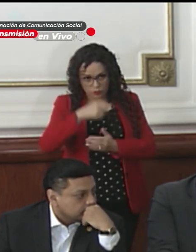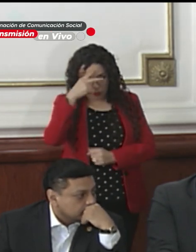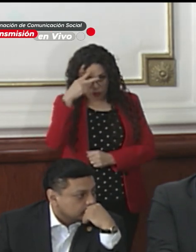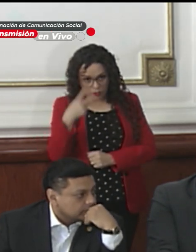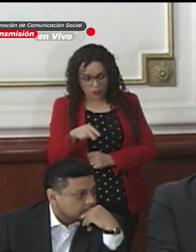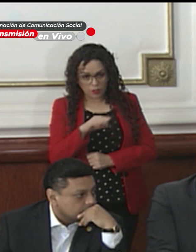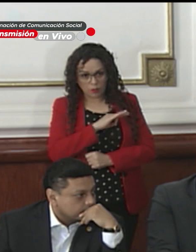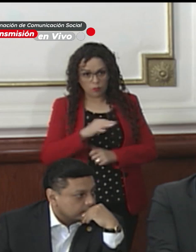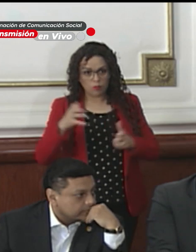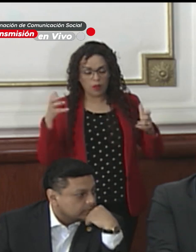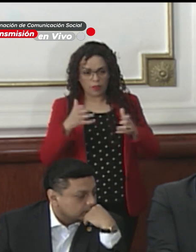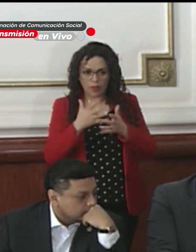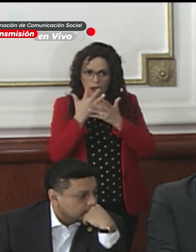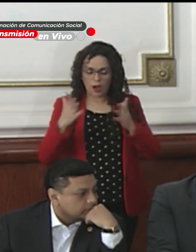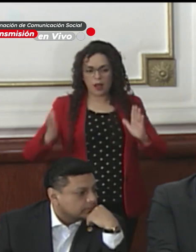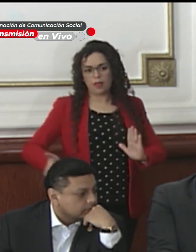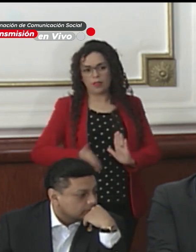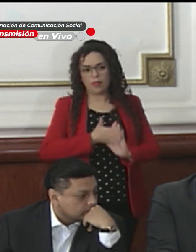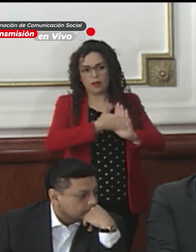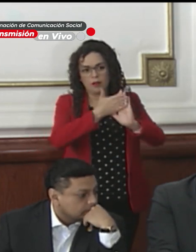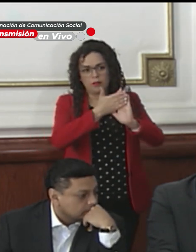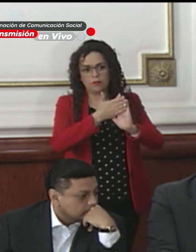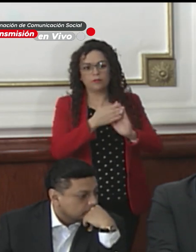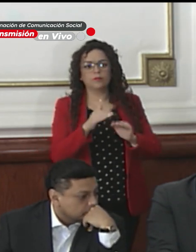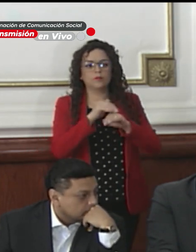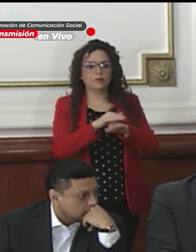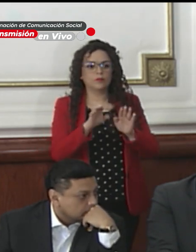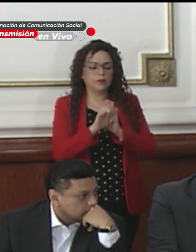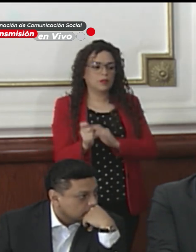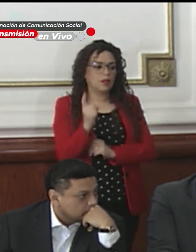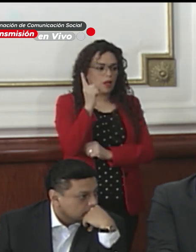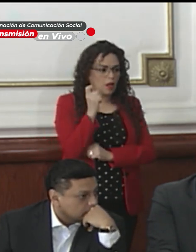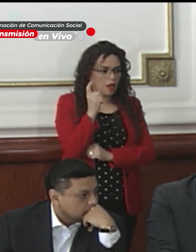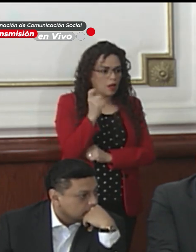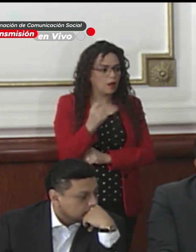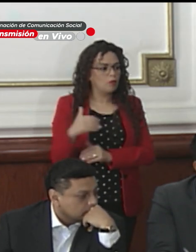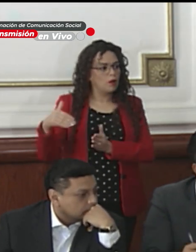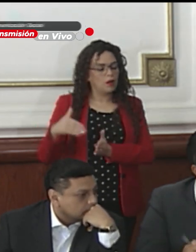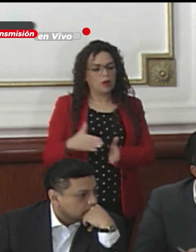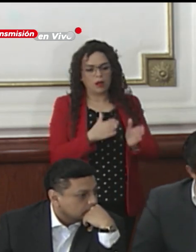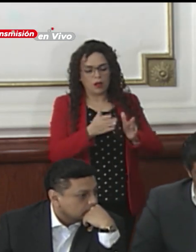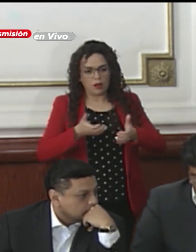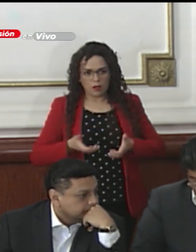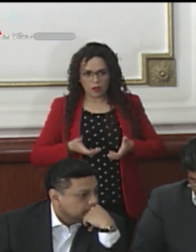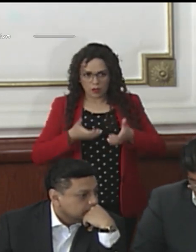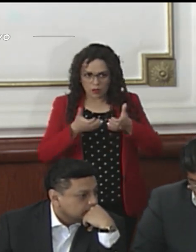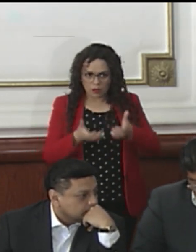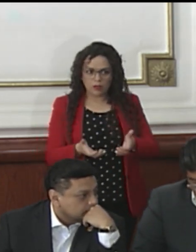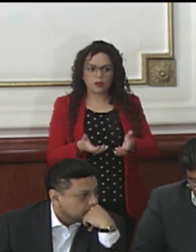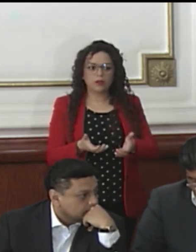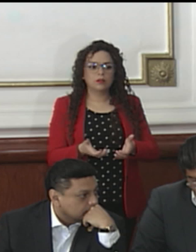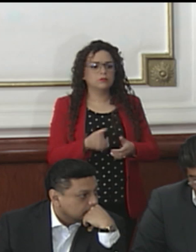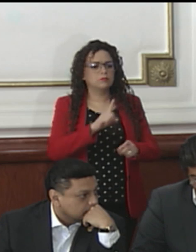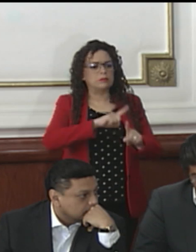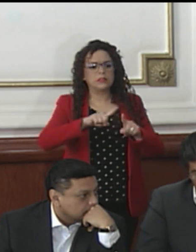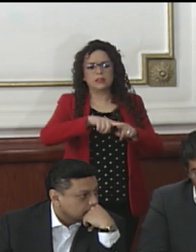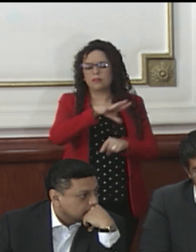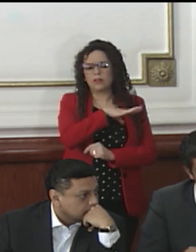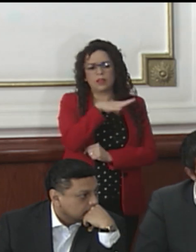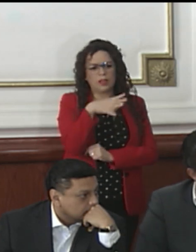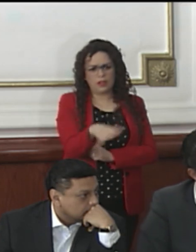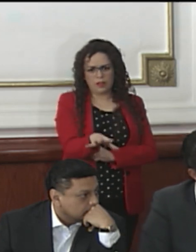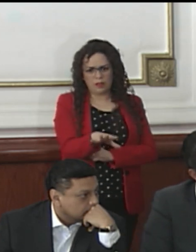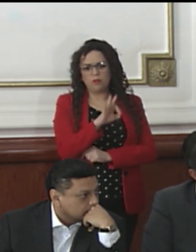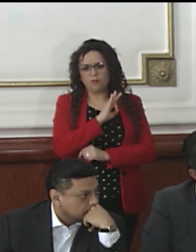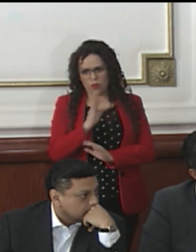obras magnas en materia hídrica, en materia de vialidad, en materia de infraestructura en general. Y por el otro